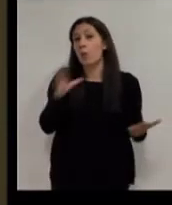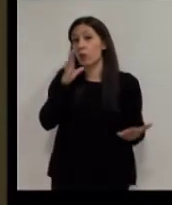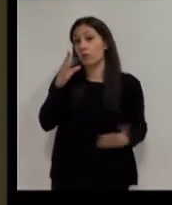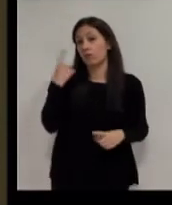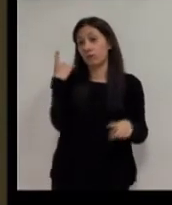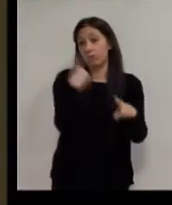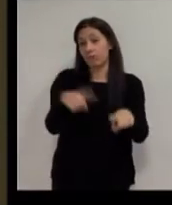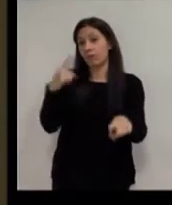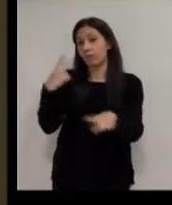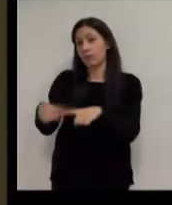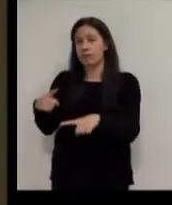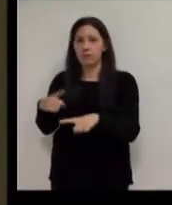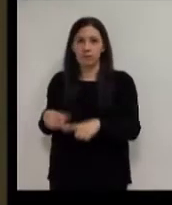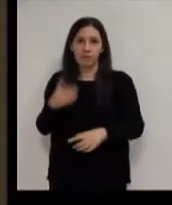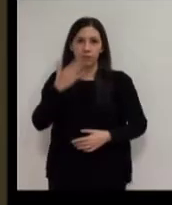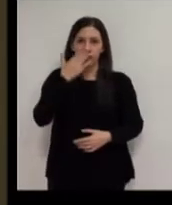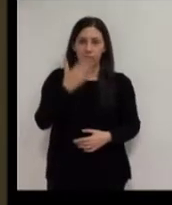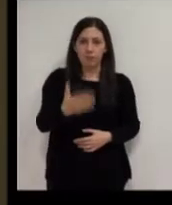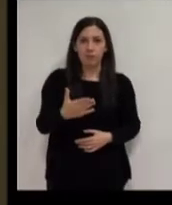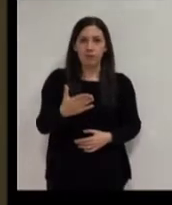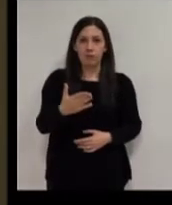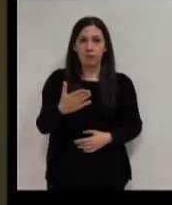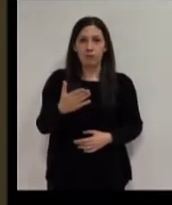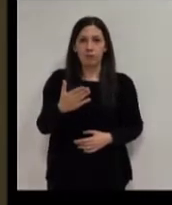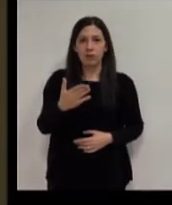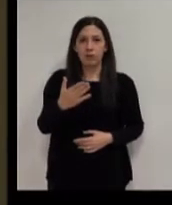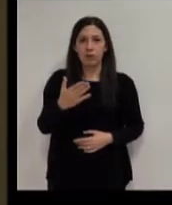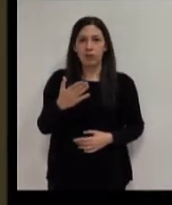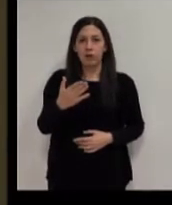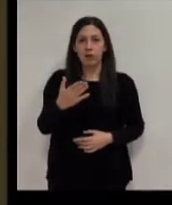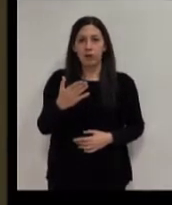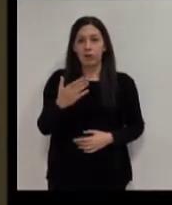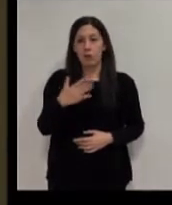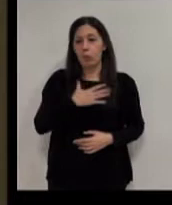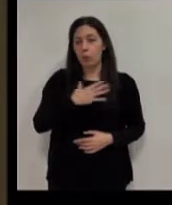son completamente diferentes. Para nada